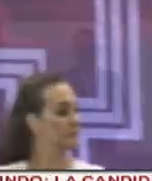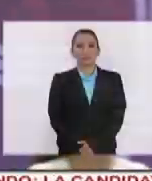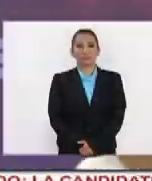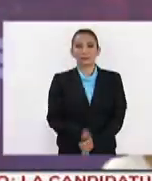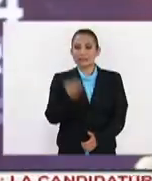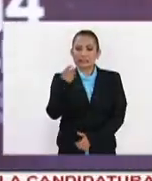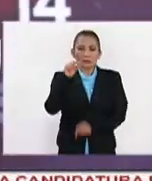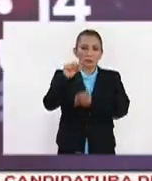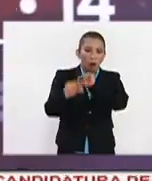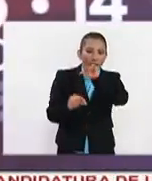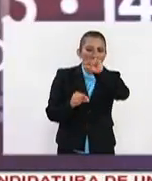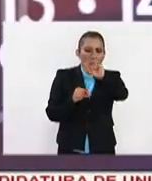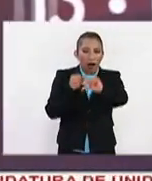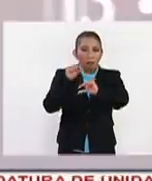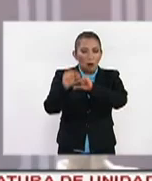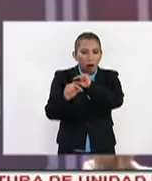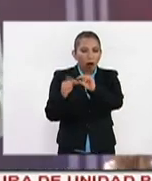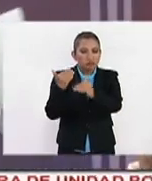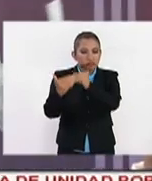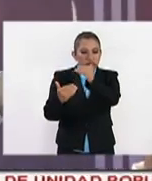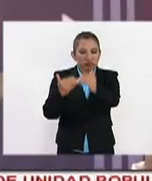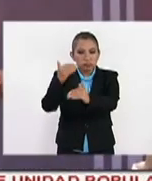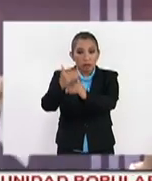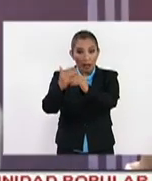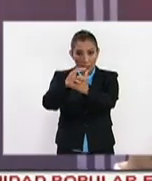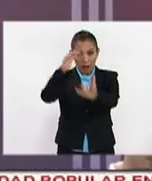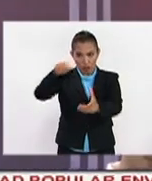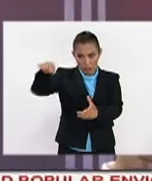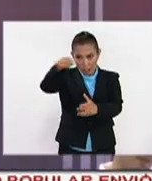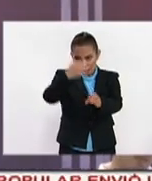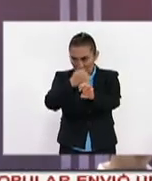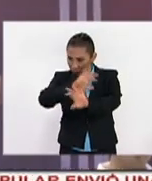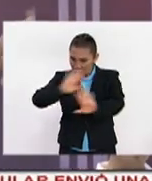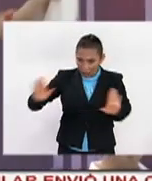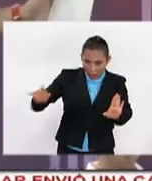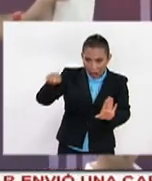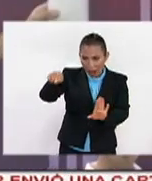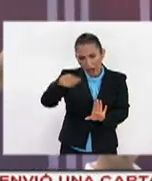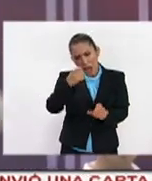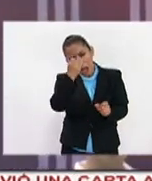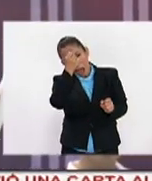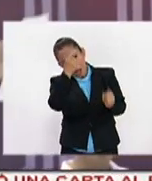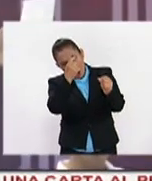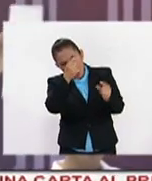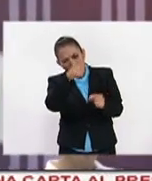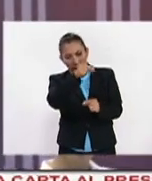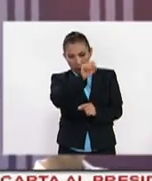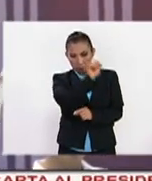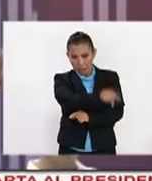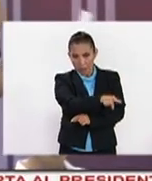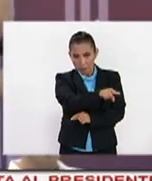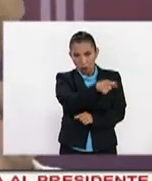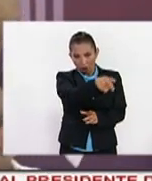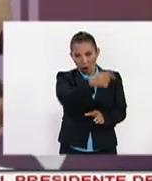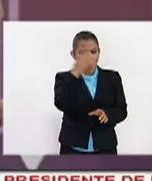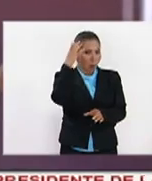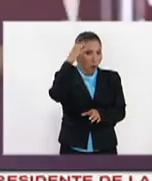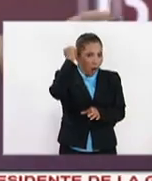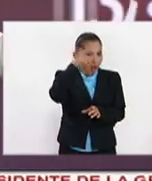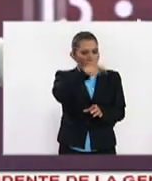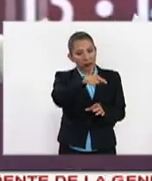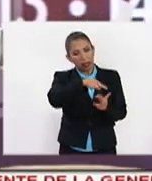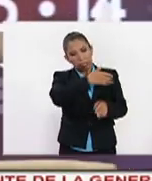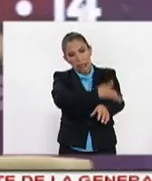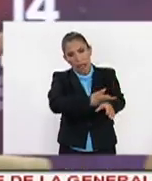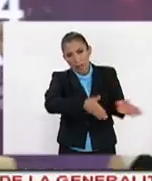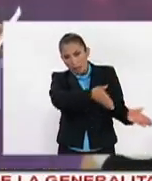Este es un proceso que vamos a terminar en la mayoría de las entidades, todavía precisamente en el caso de Morelos, que se